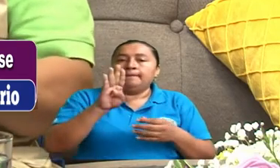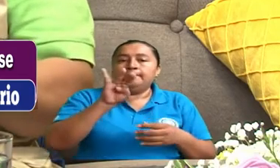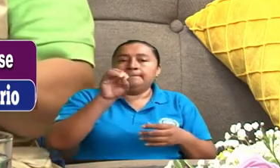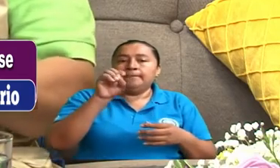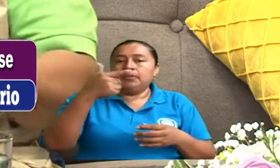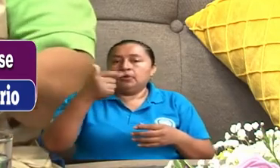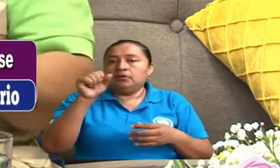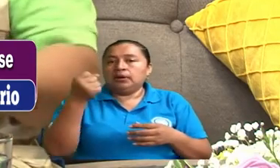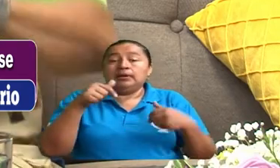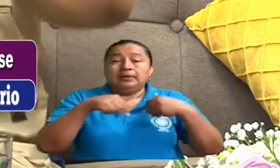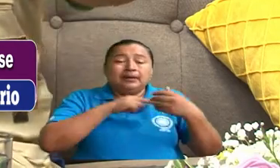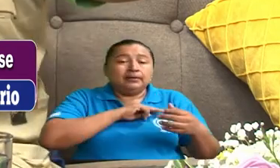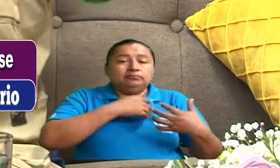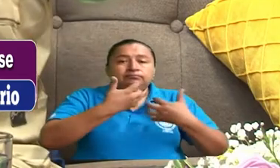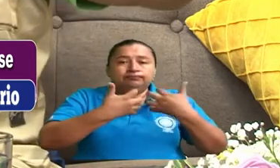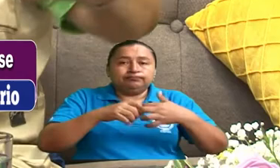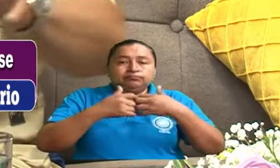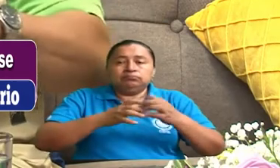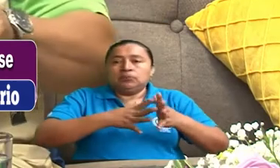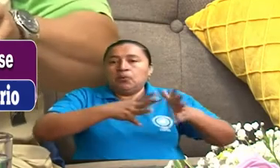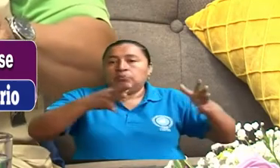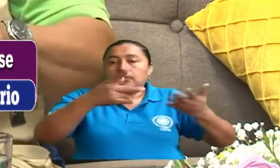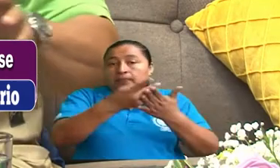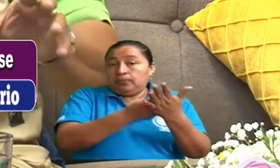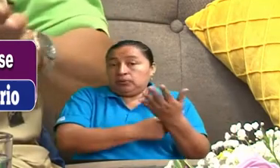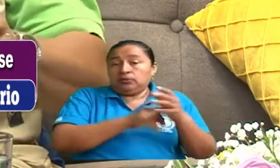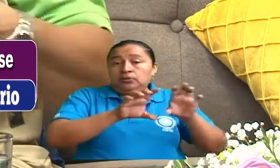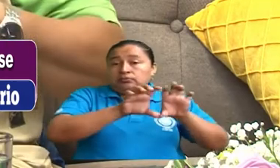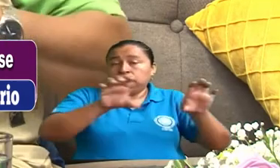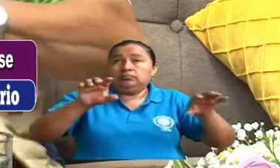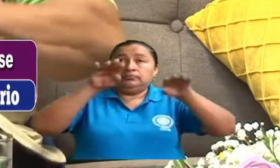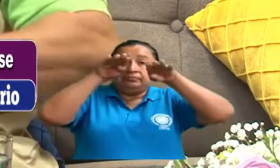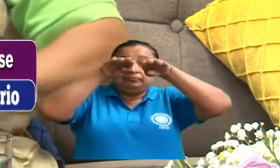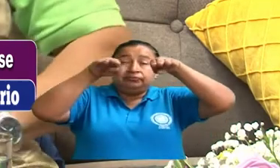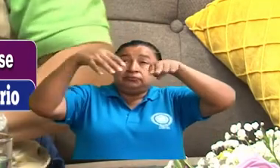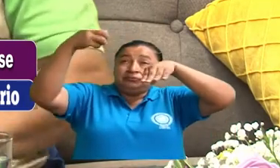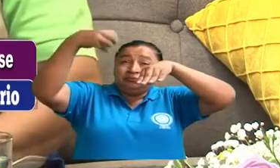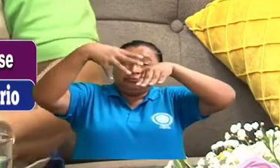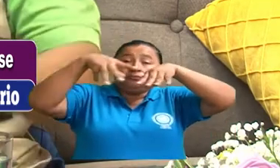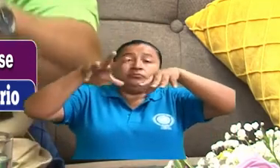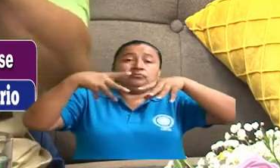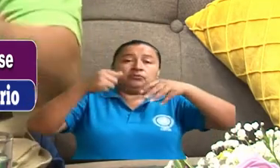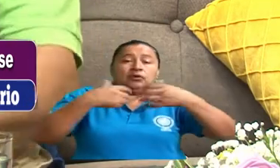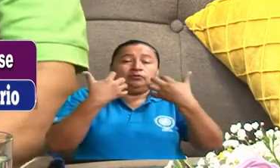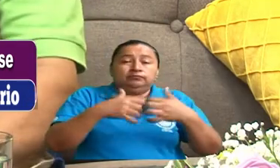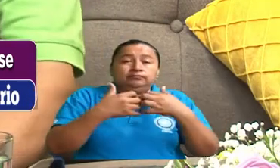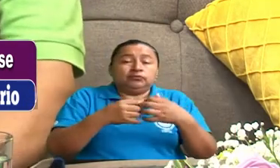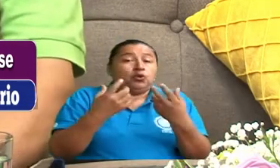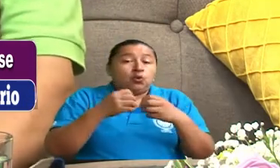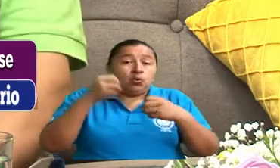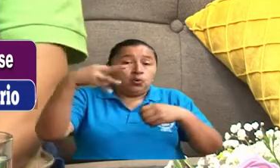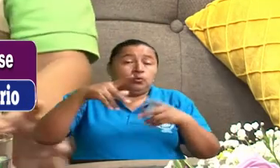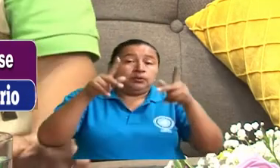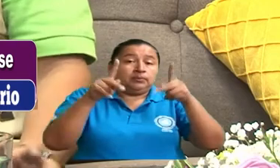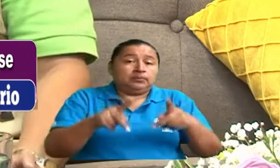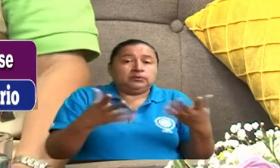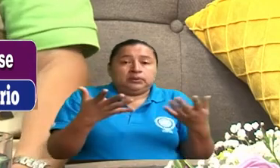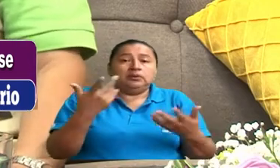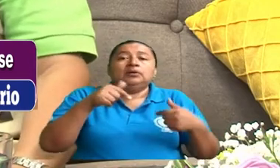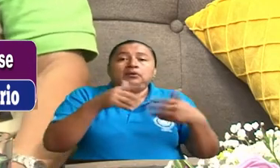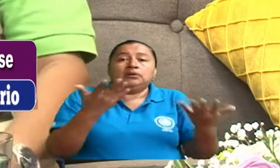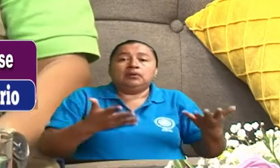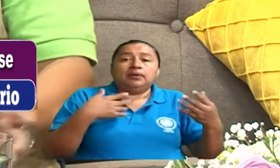Ya, o sea, ya están, hay un proyecto de instalación de los paneles para la generación de la energía de la misma planta, y posiblemente ya y